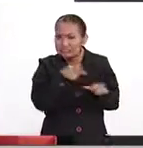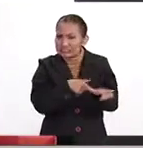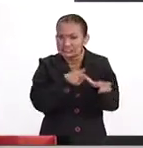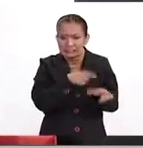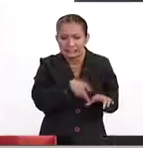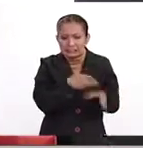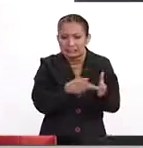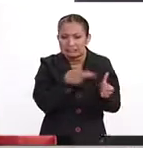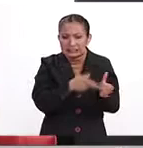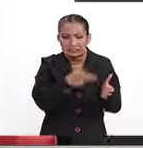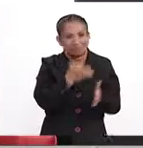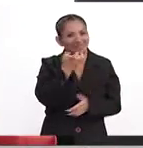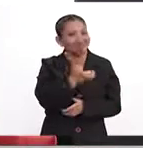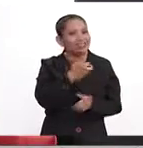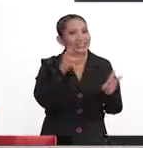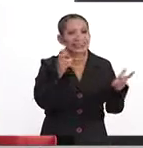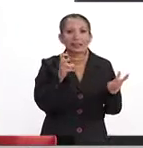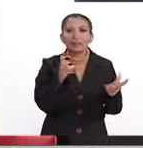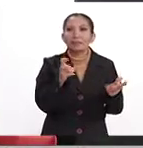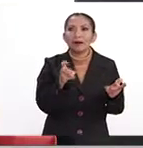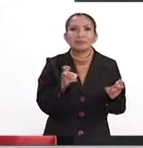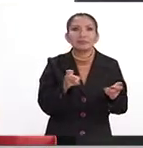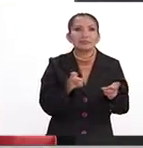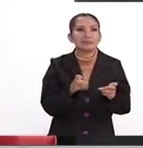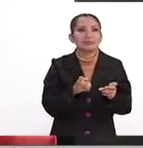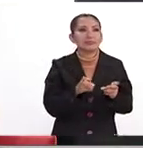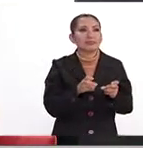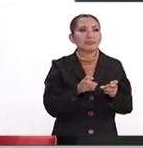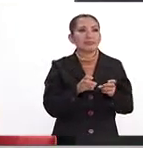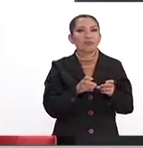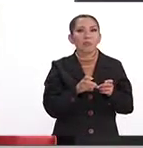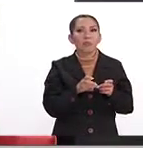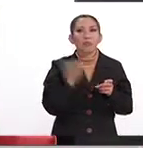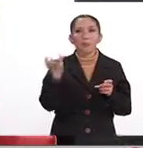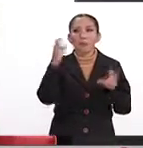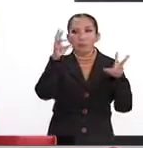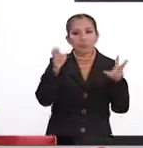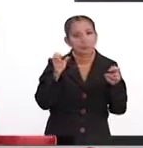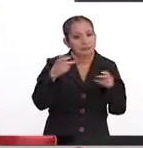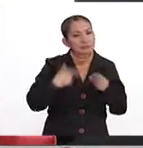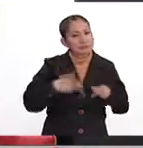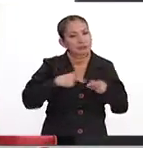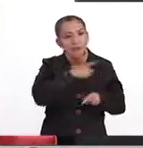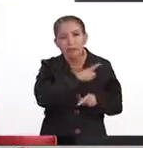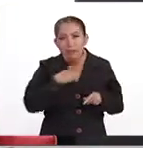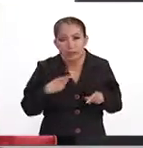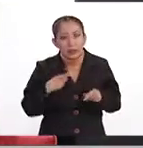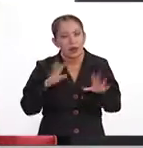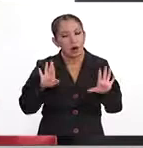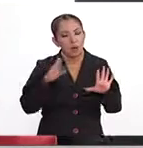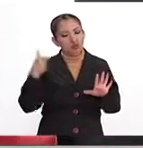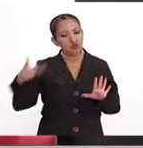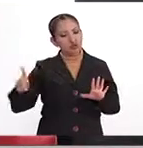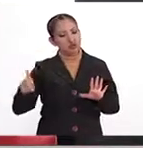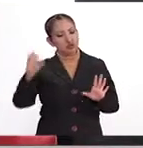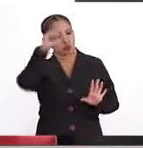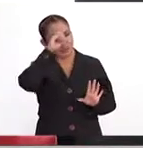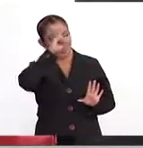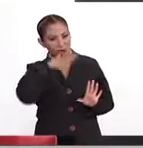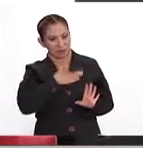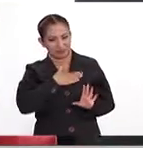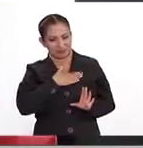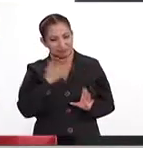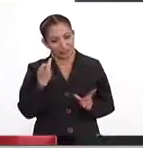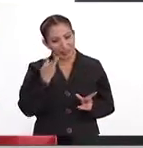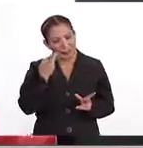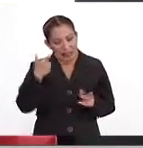son de estos que nos... De estos temas donde la gente tiene que tomar una posición y nos habla mucho